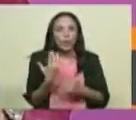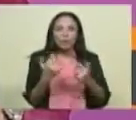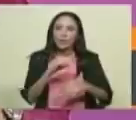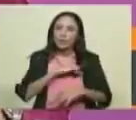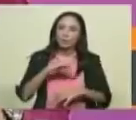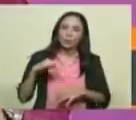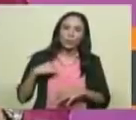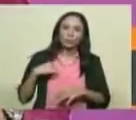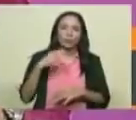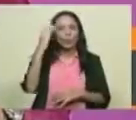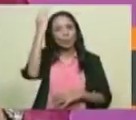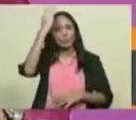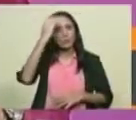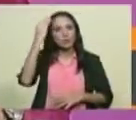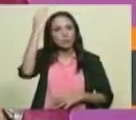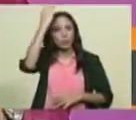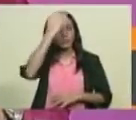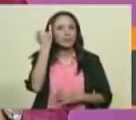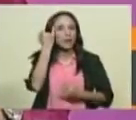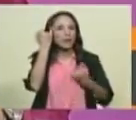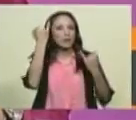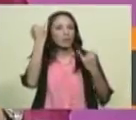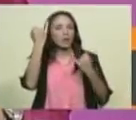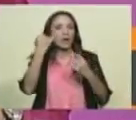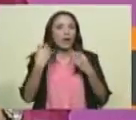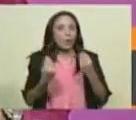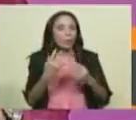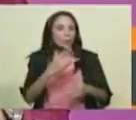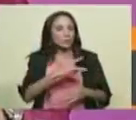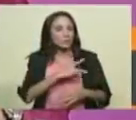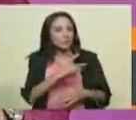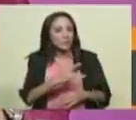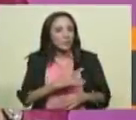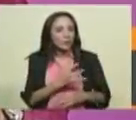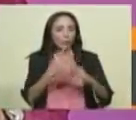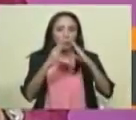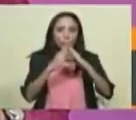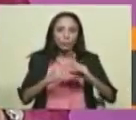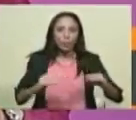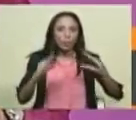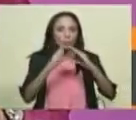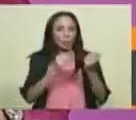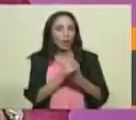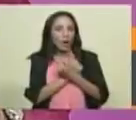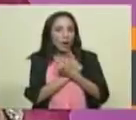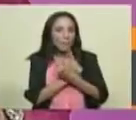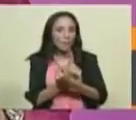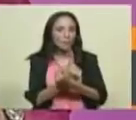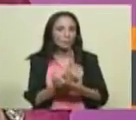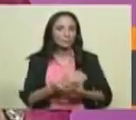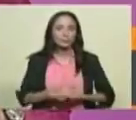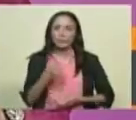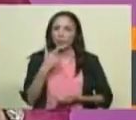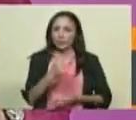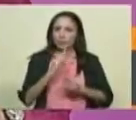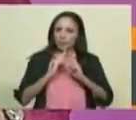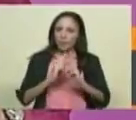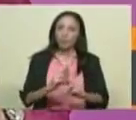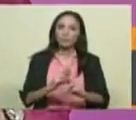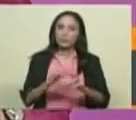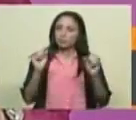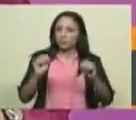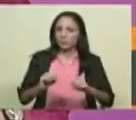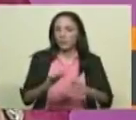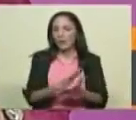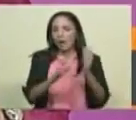la conciencia, tenemos la sensibilidad y tenemos el amor para decir que sin